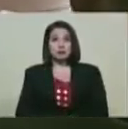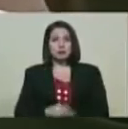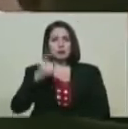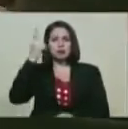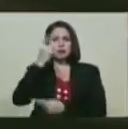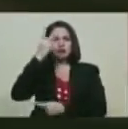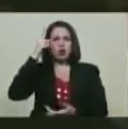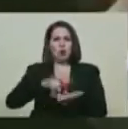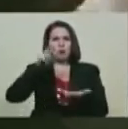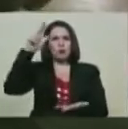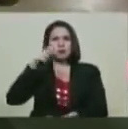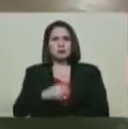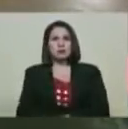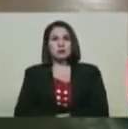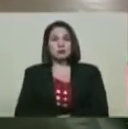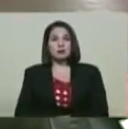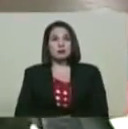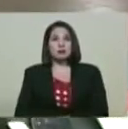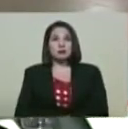¡Cúmplase!